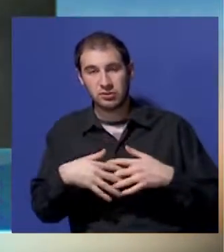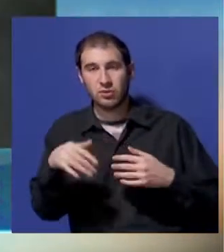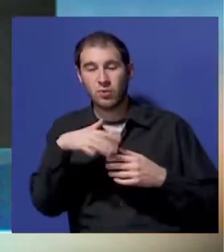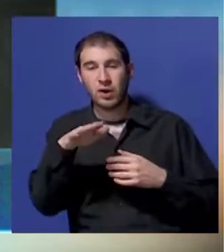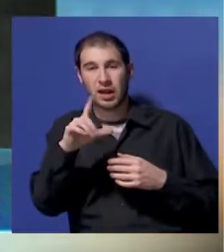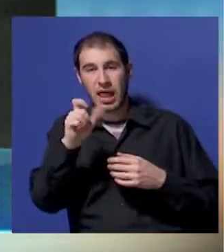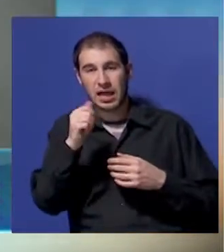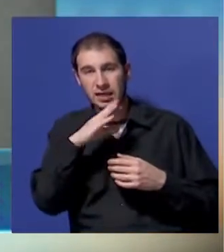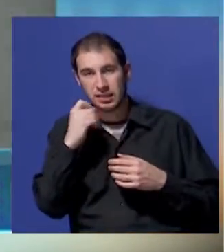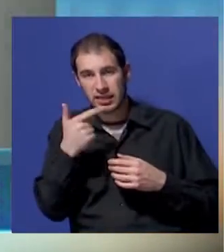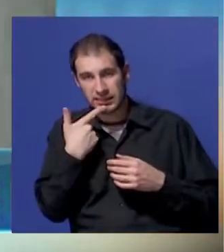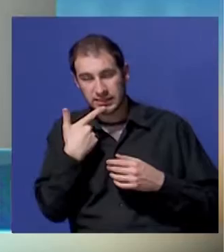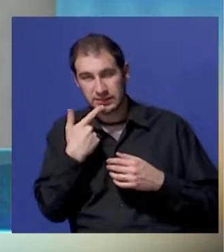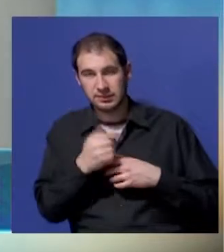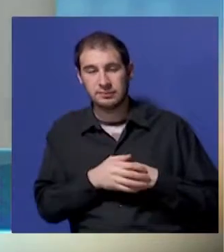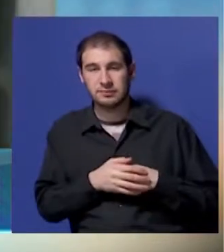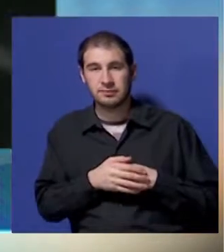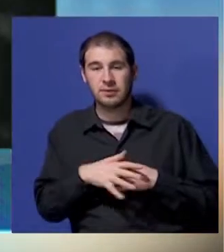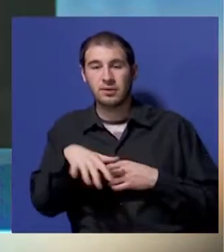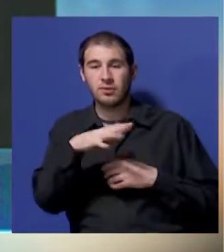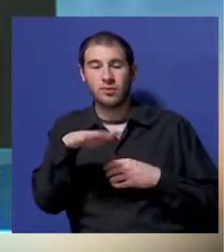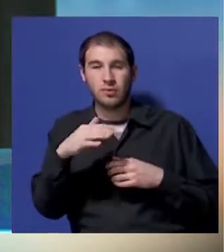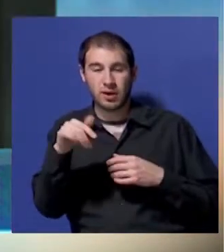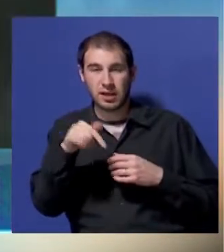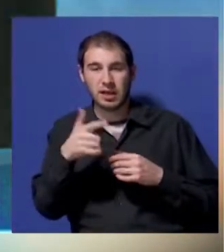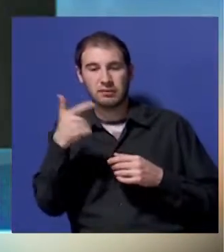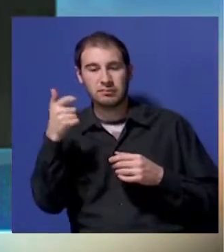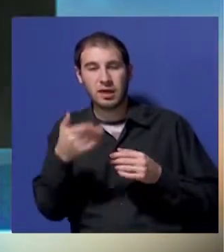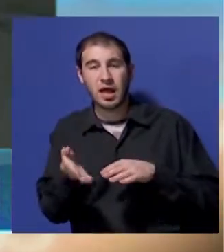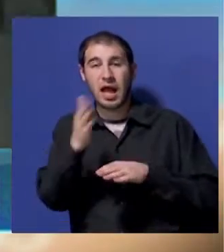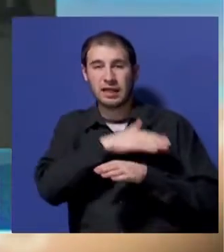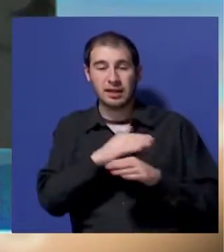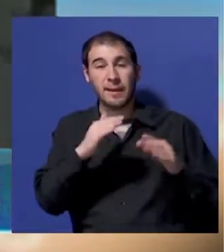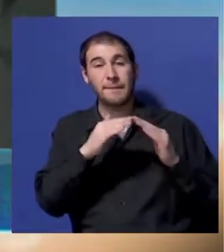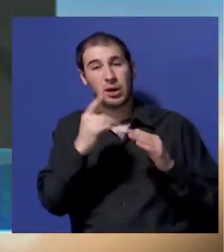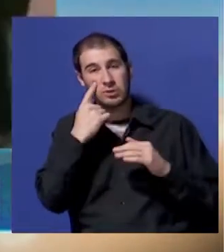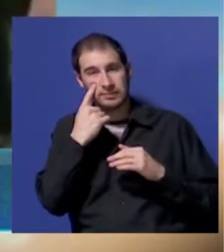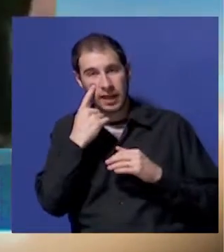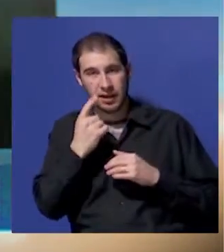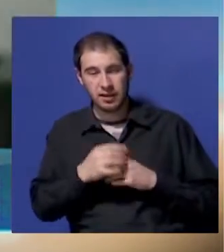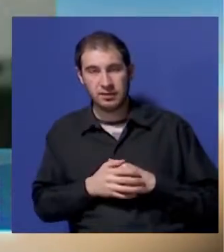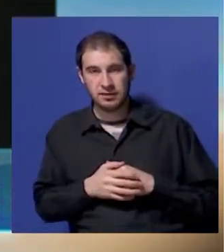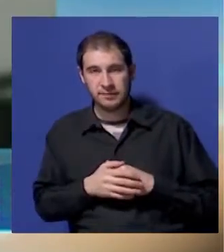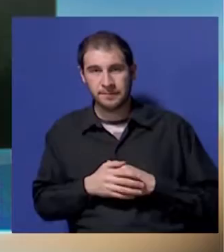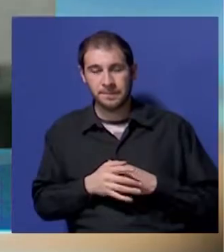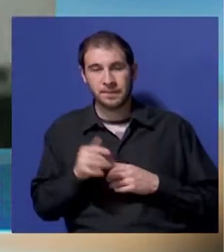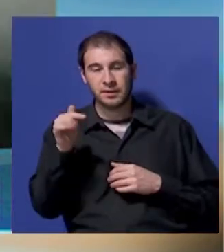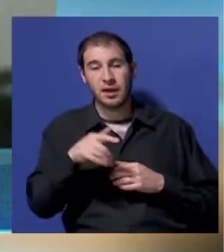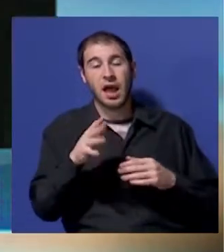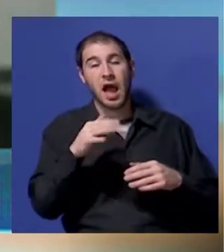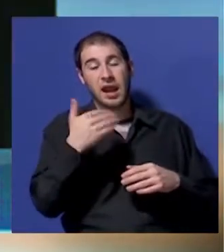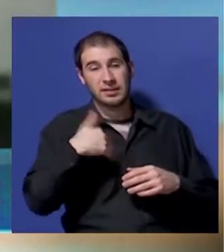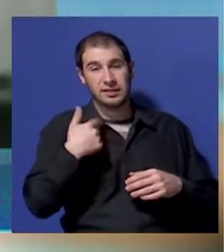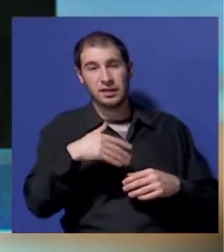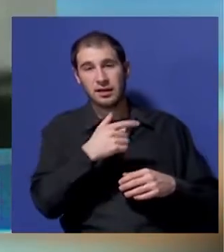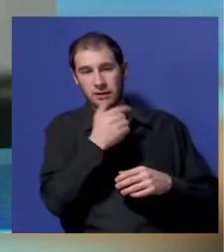clandestino Las Lajas, que funcionó ahí en el campo de tiro que está justamente detrás del barrio municipal. Así que la represión en la Argentina fue